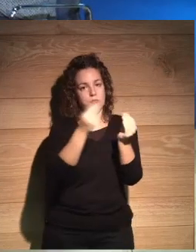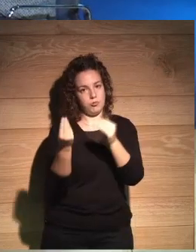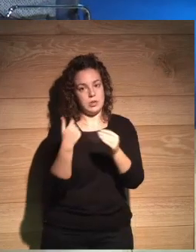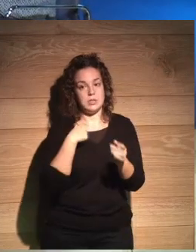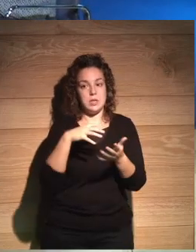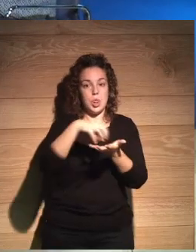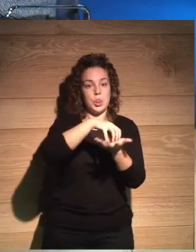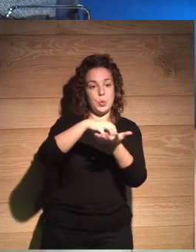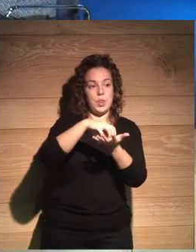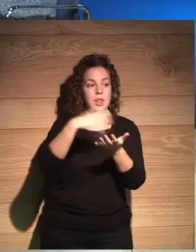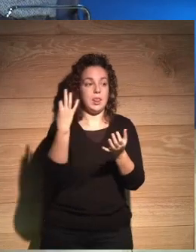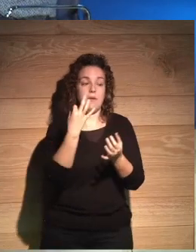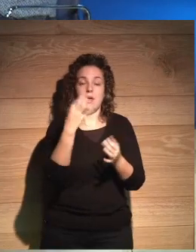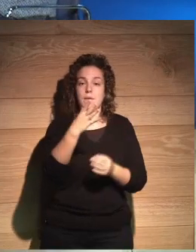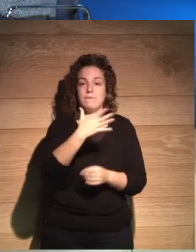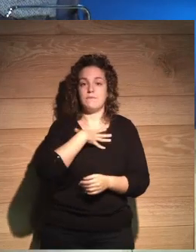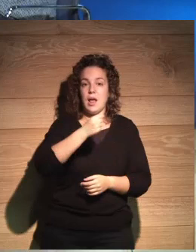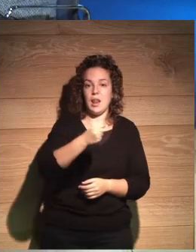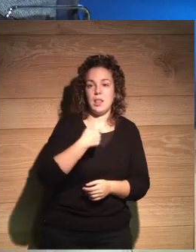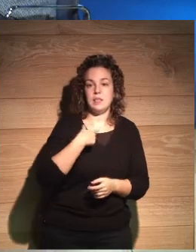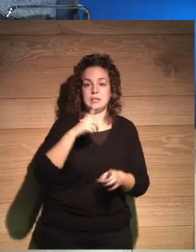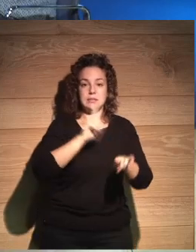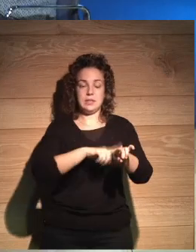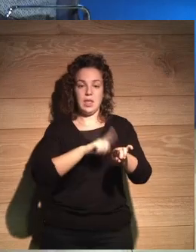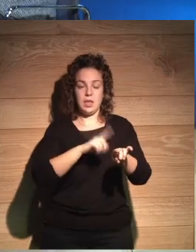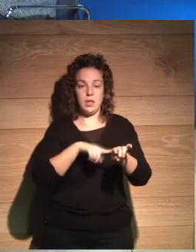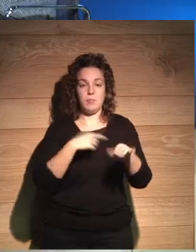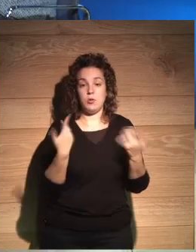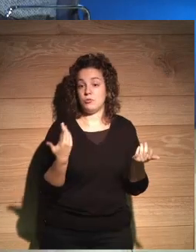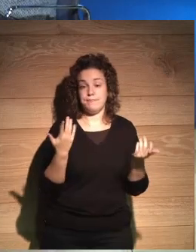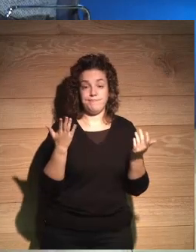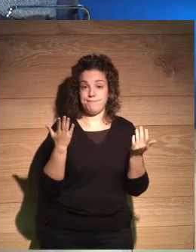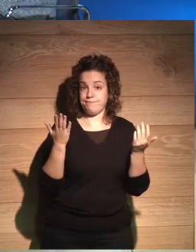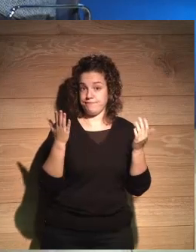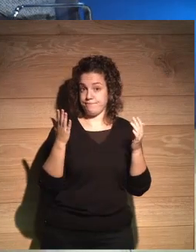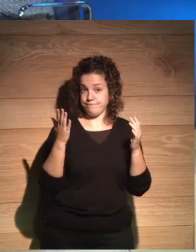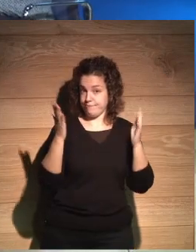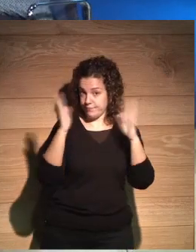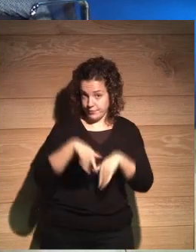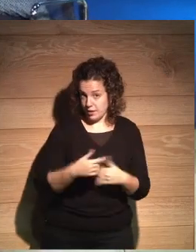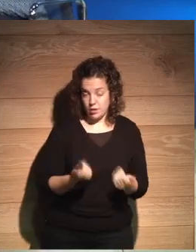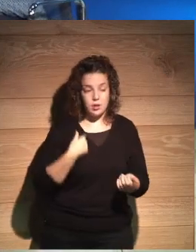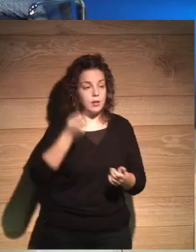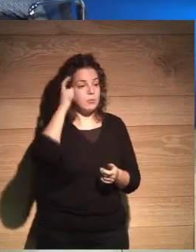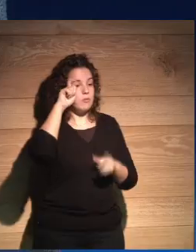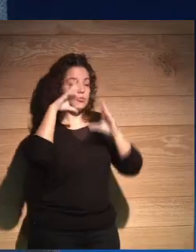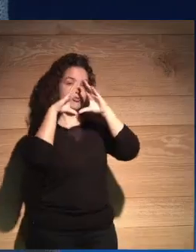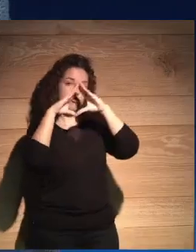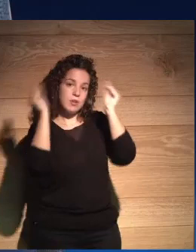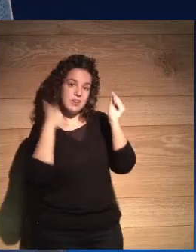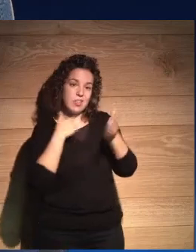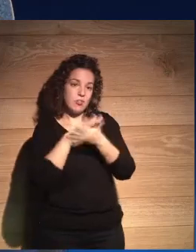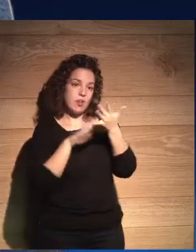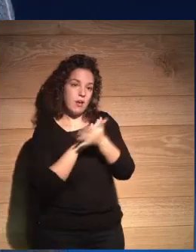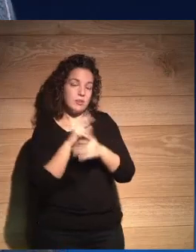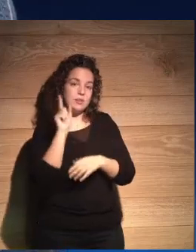esas decisiones valientes, con tiempo, con perspectiva, con años, no se están tomando. Ya. Los profesores de universidad con los que yo